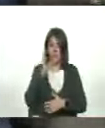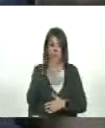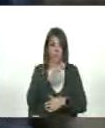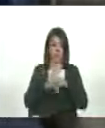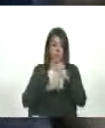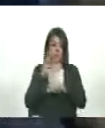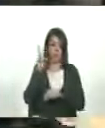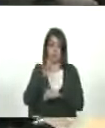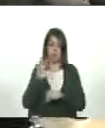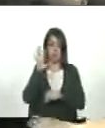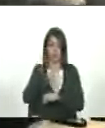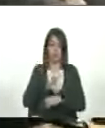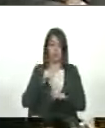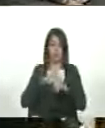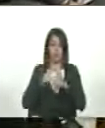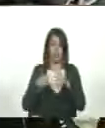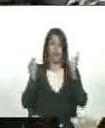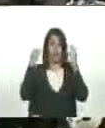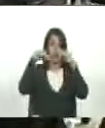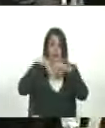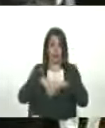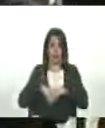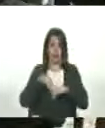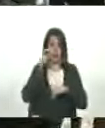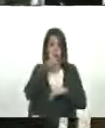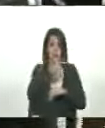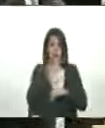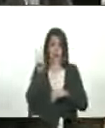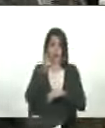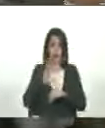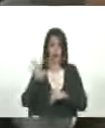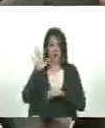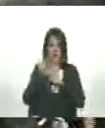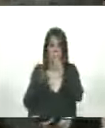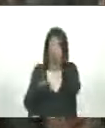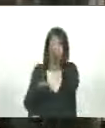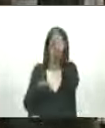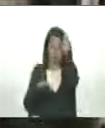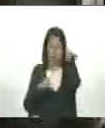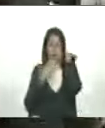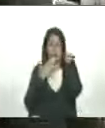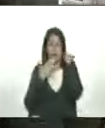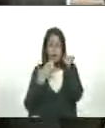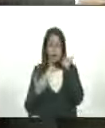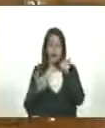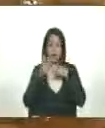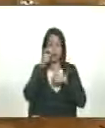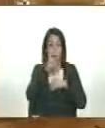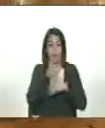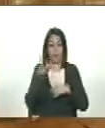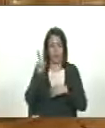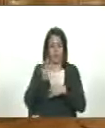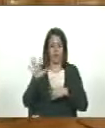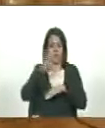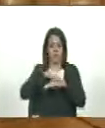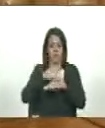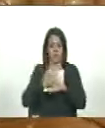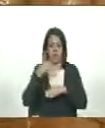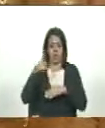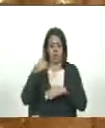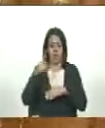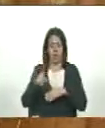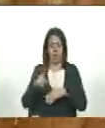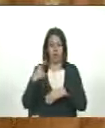para Venezuela. Es un consenso del pueblo venezolano, es un pedido del pueblo venezolano, porque es el